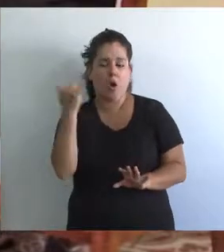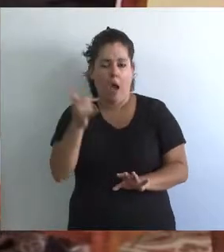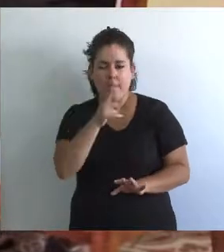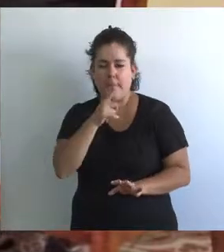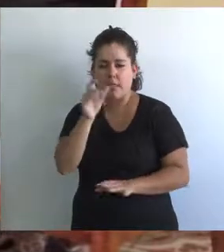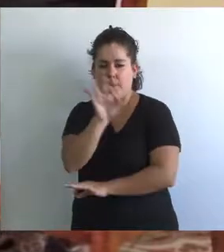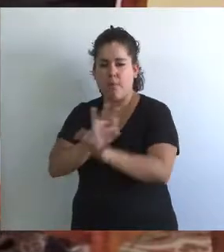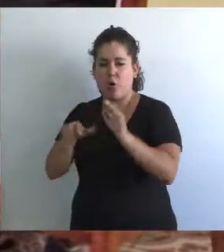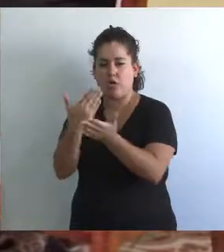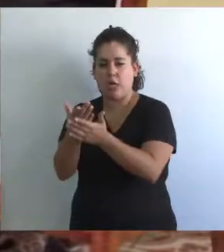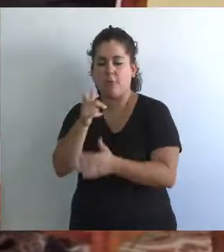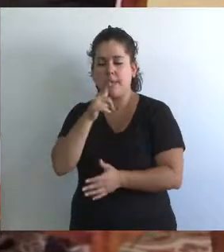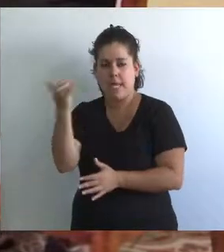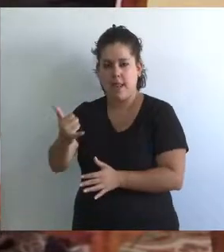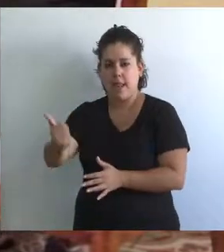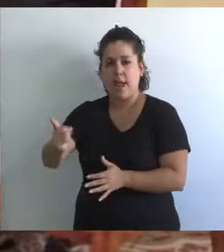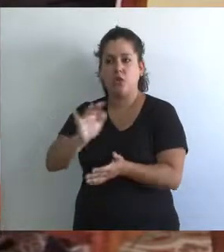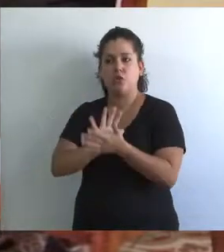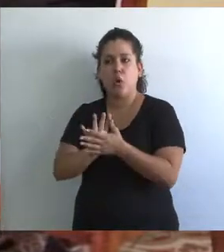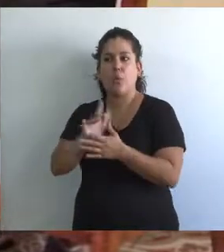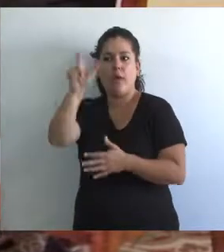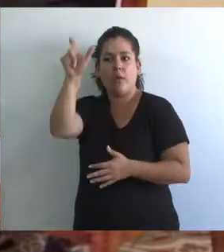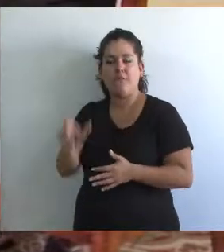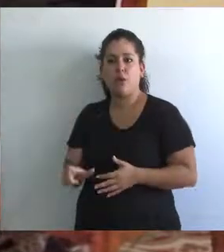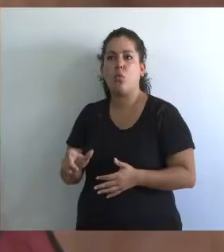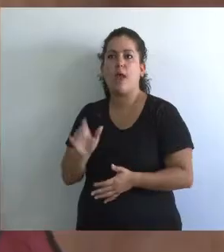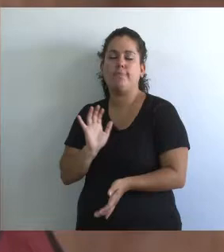hay un proyecto dando vuelta de crear la figura